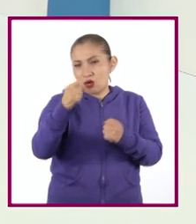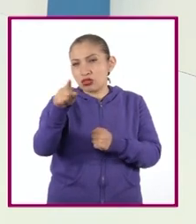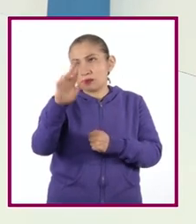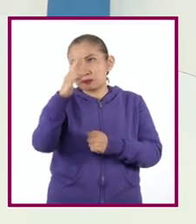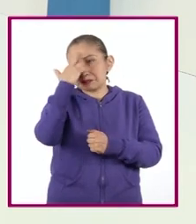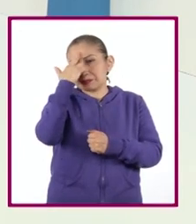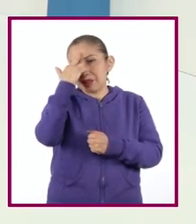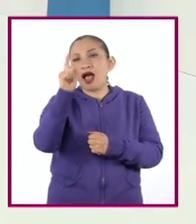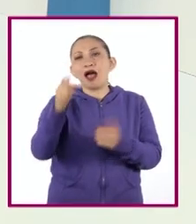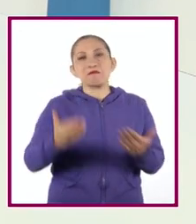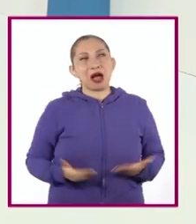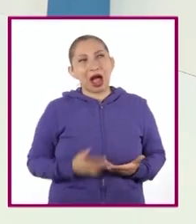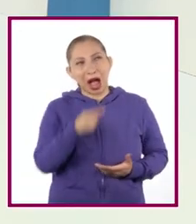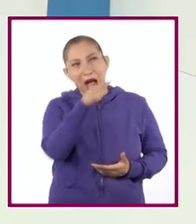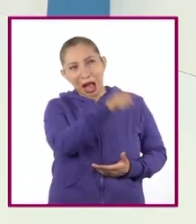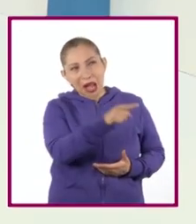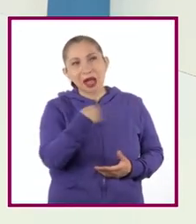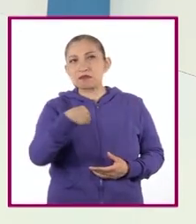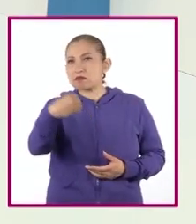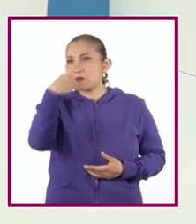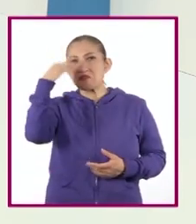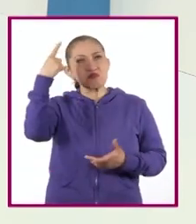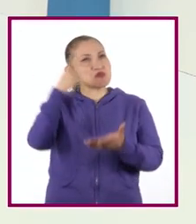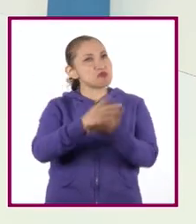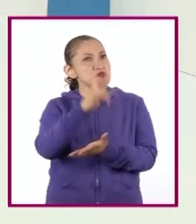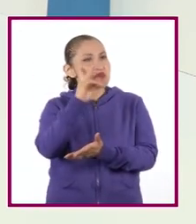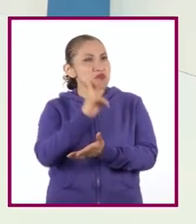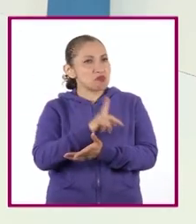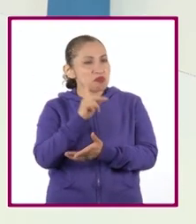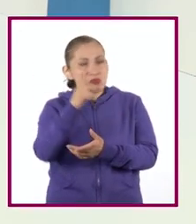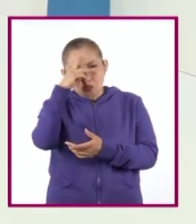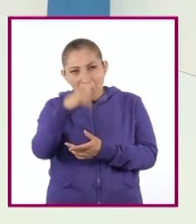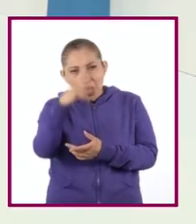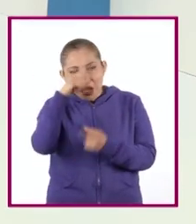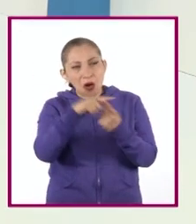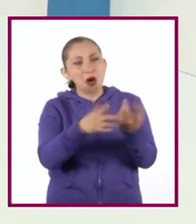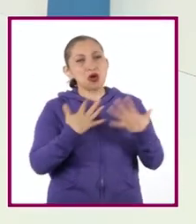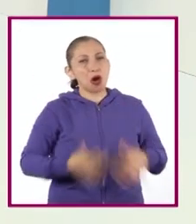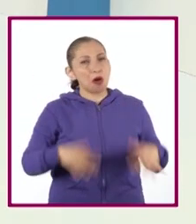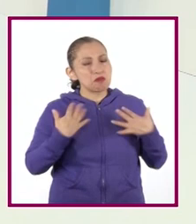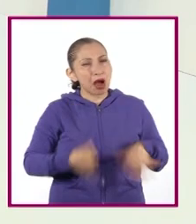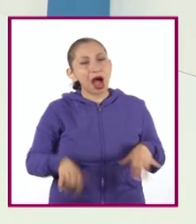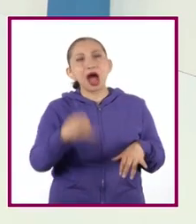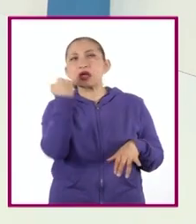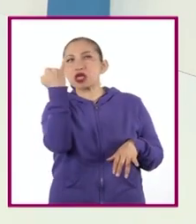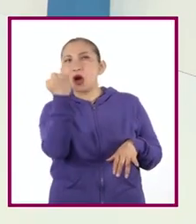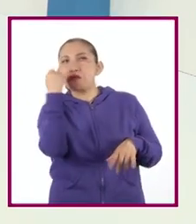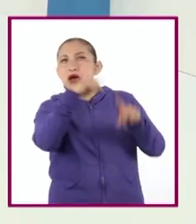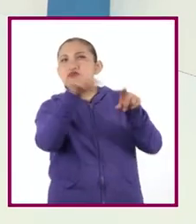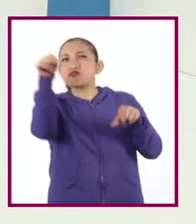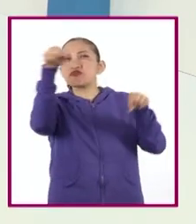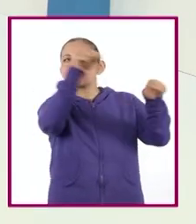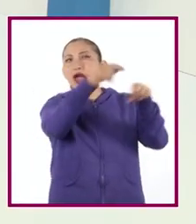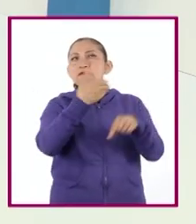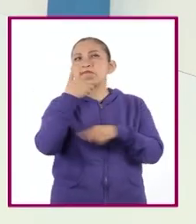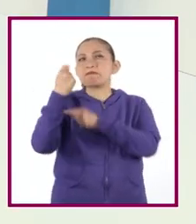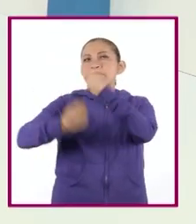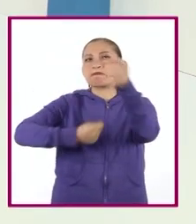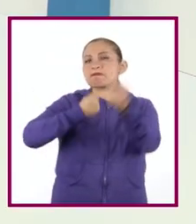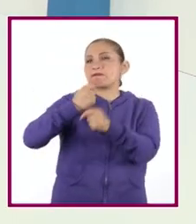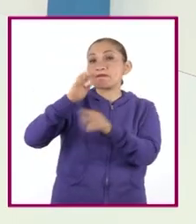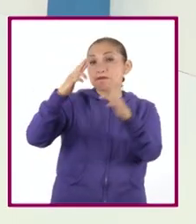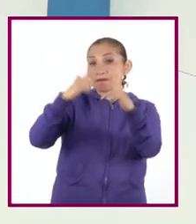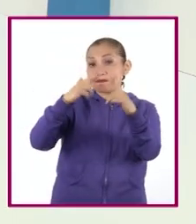recordaron bailes, platillos, vestimenta, lenguas y tradiciones de